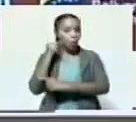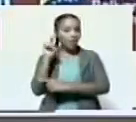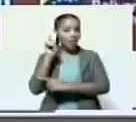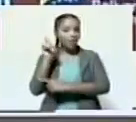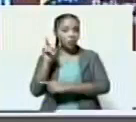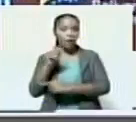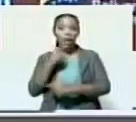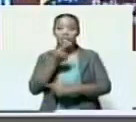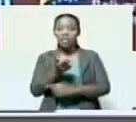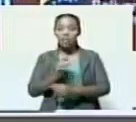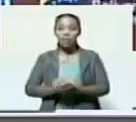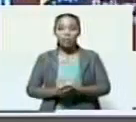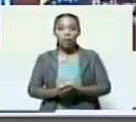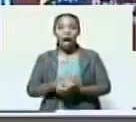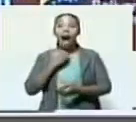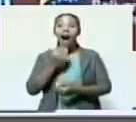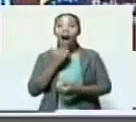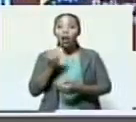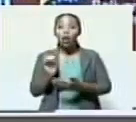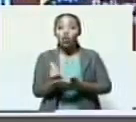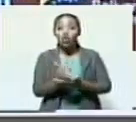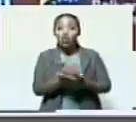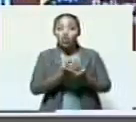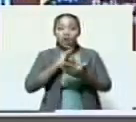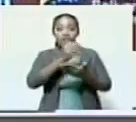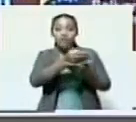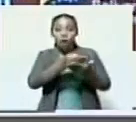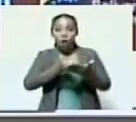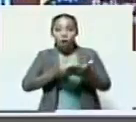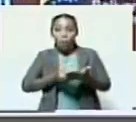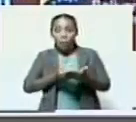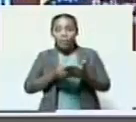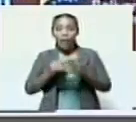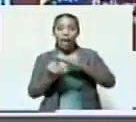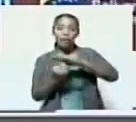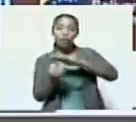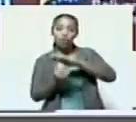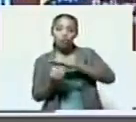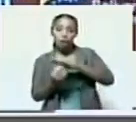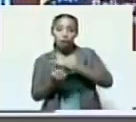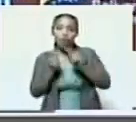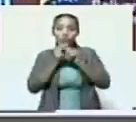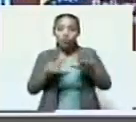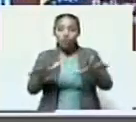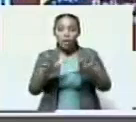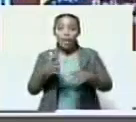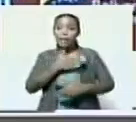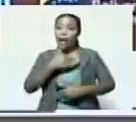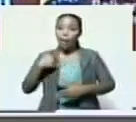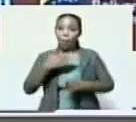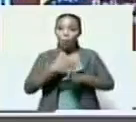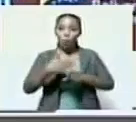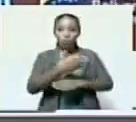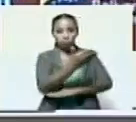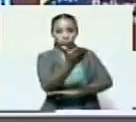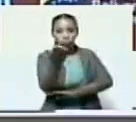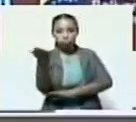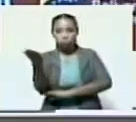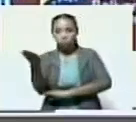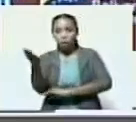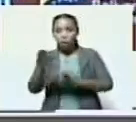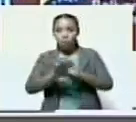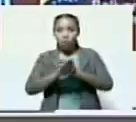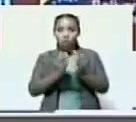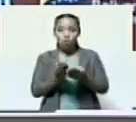Venezuela que lo dice, es algo que recogemos de los informes de los organismos multilaterales y que queremos compartir con ustedes, con el